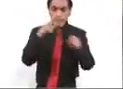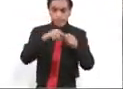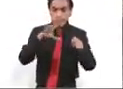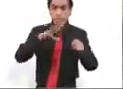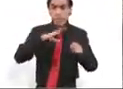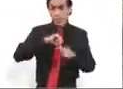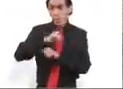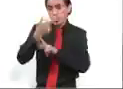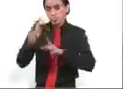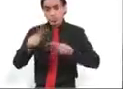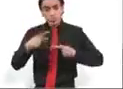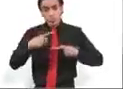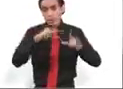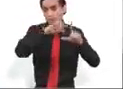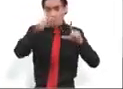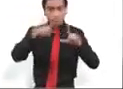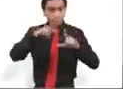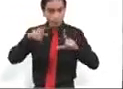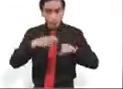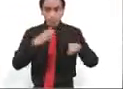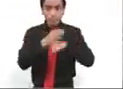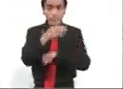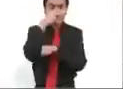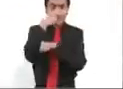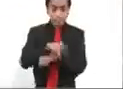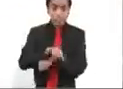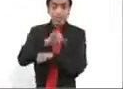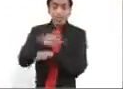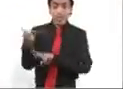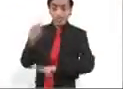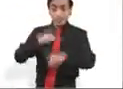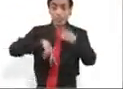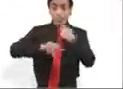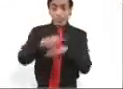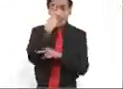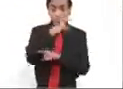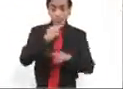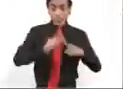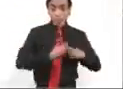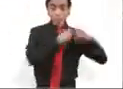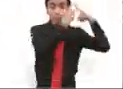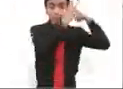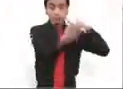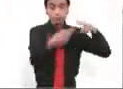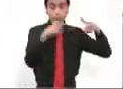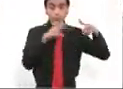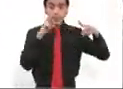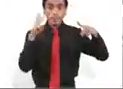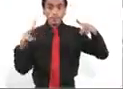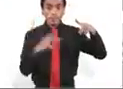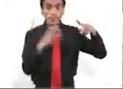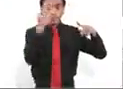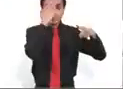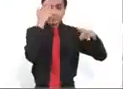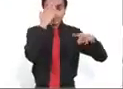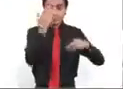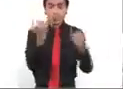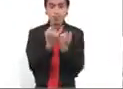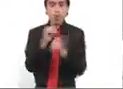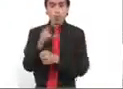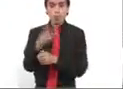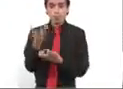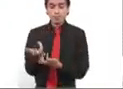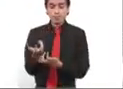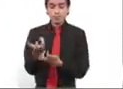de la República y del Estado de México que venían a conocer el trolebús elevado. Y al final, como